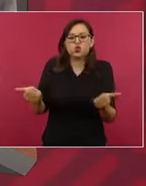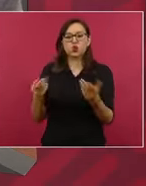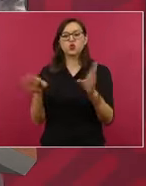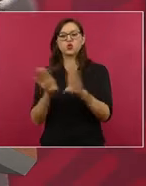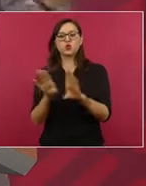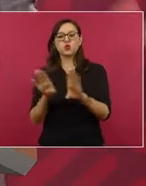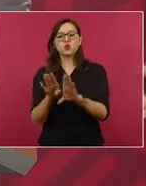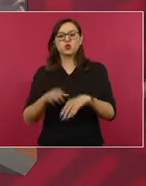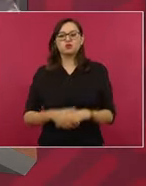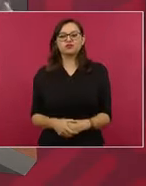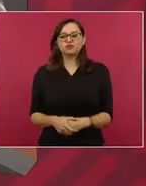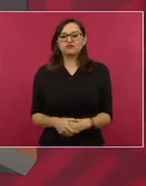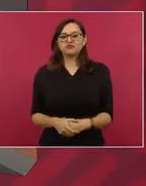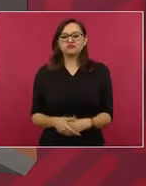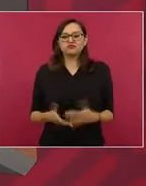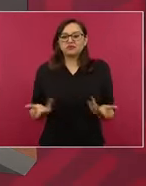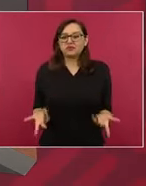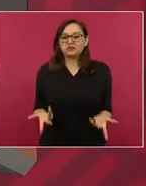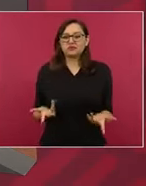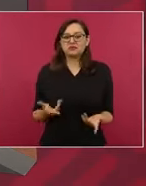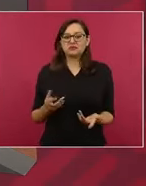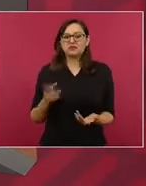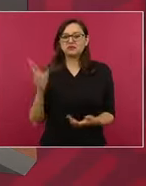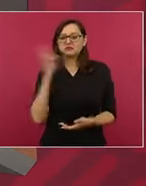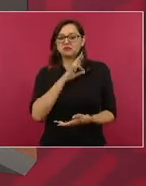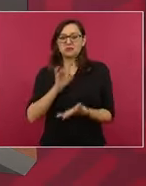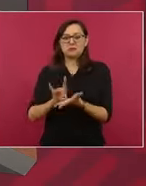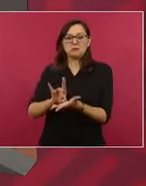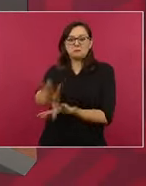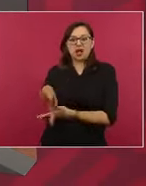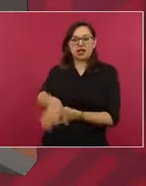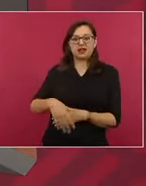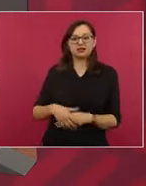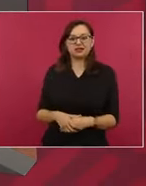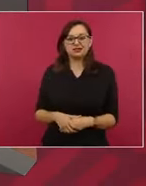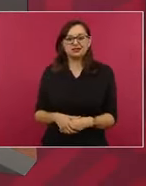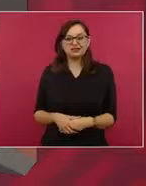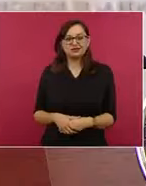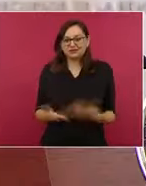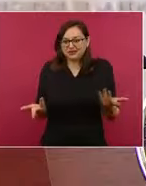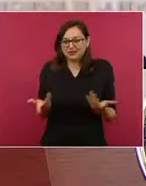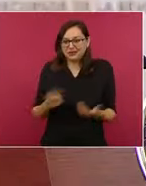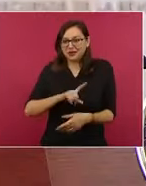si no tenemos una intermediación. ¿Para qué es la ONU?